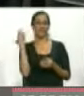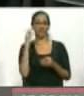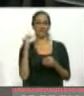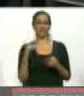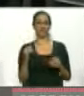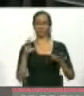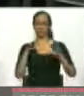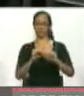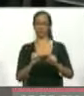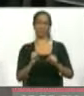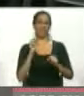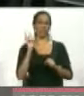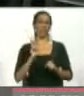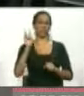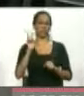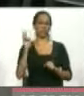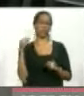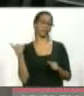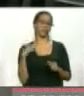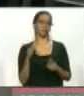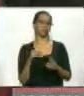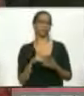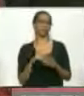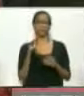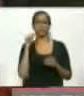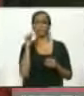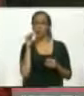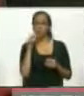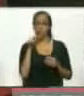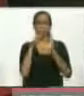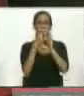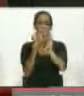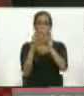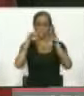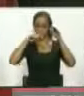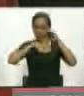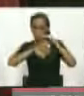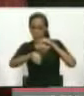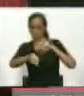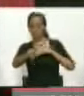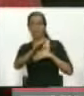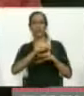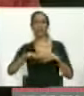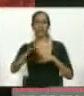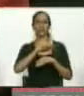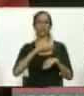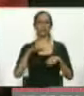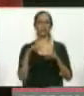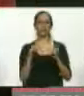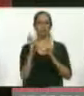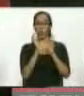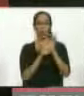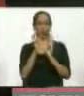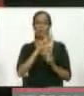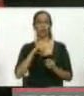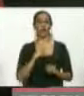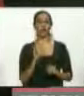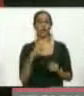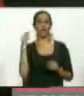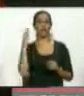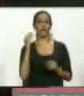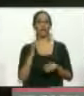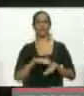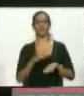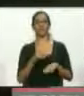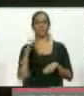tú no podía bajar el barrio como se llama a la plaza de la nación cristiana la plaza el filtro no podían bajar como colombiano porque